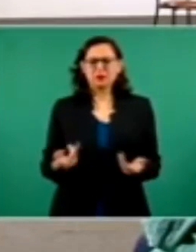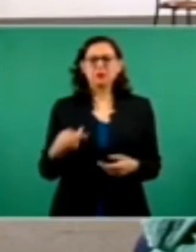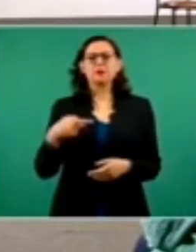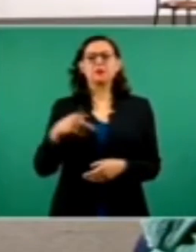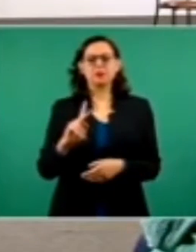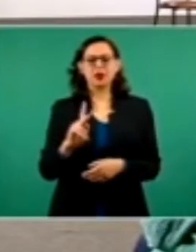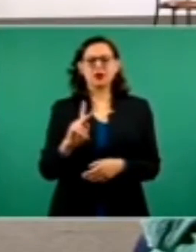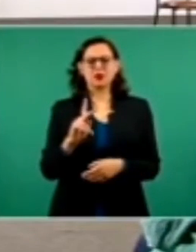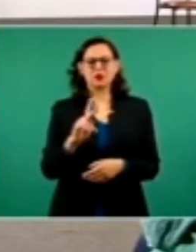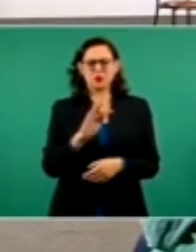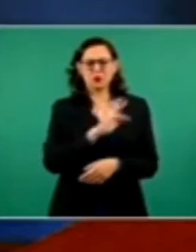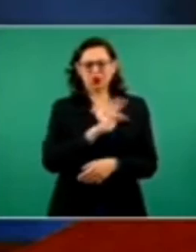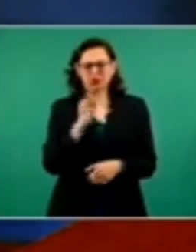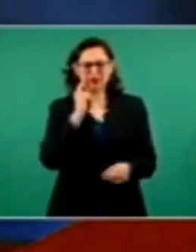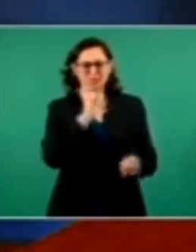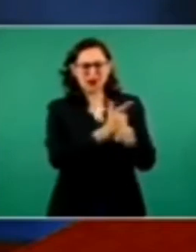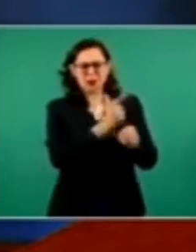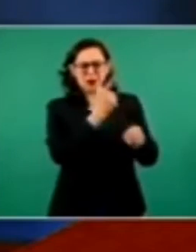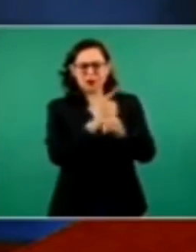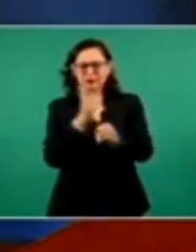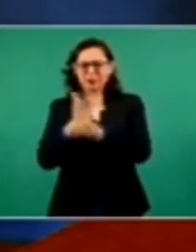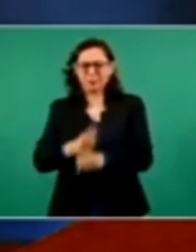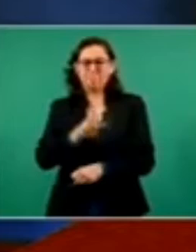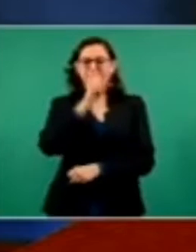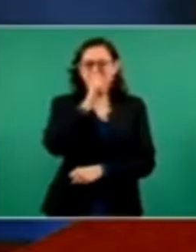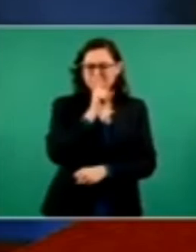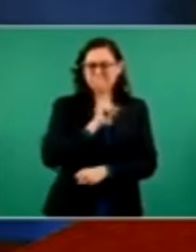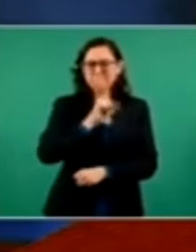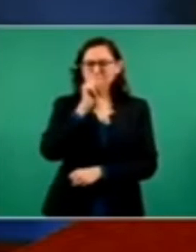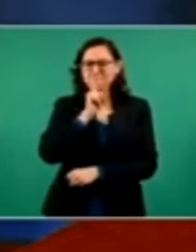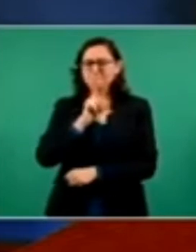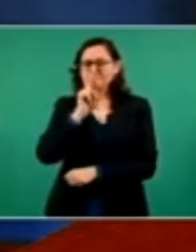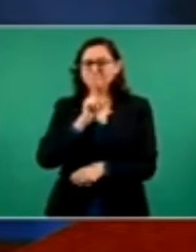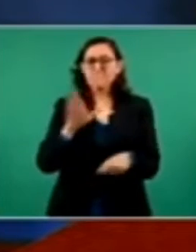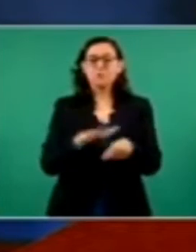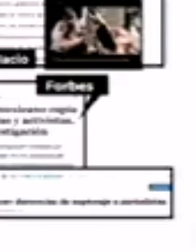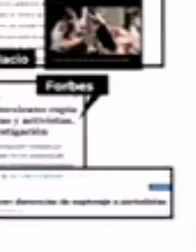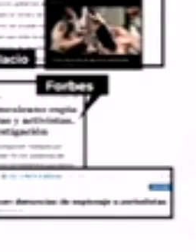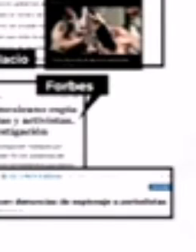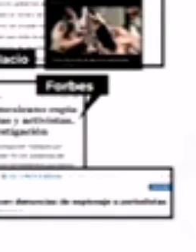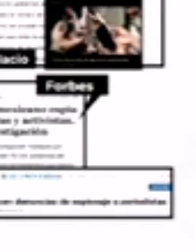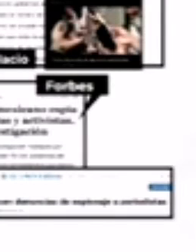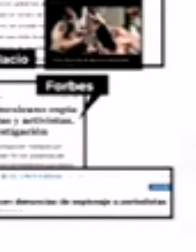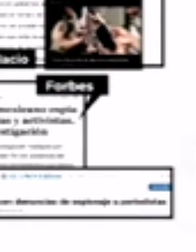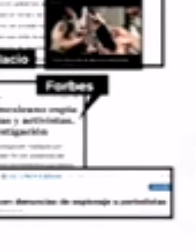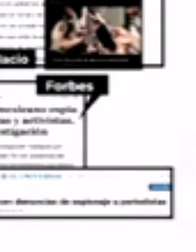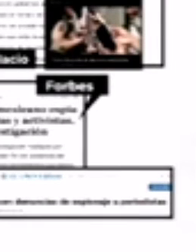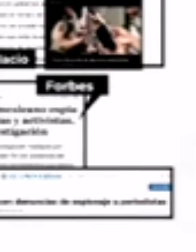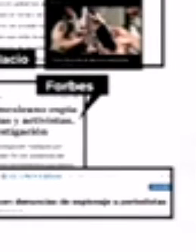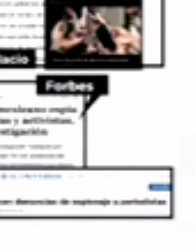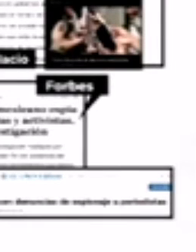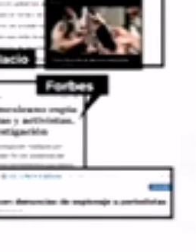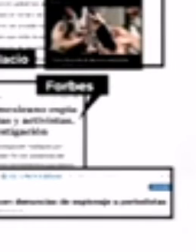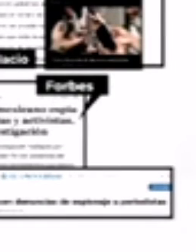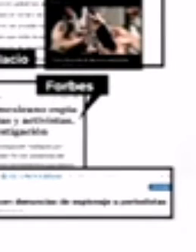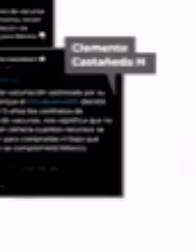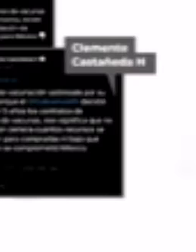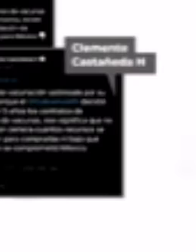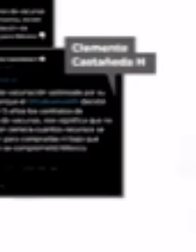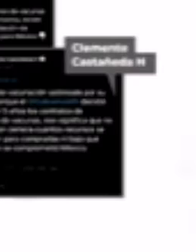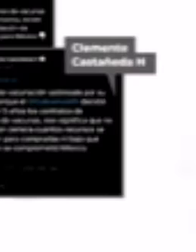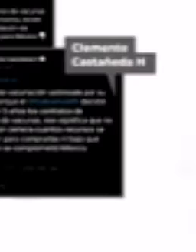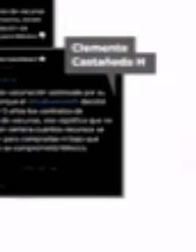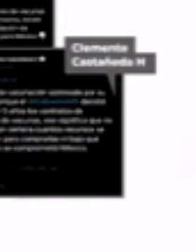intenta hacerse desde la 4T un juicio sumarísimo bajo el criterio exclusivo del gobierno López